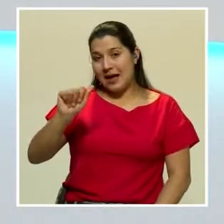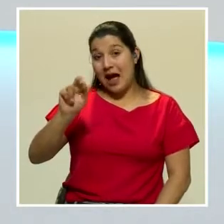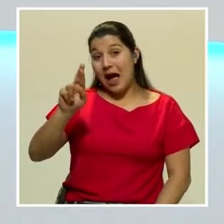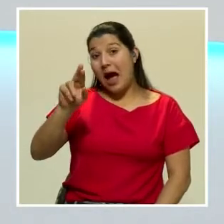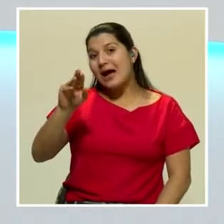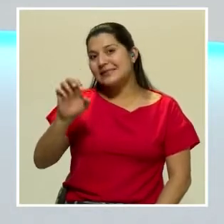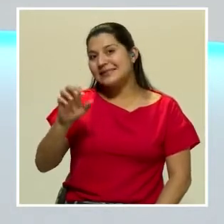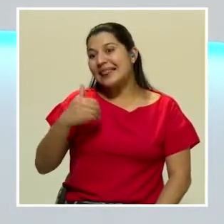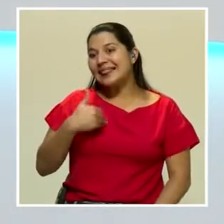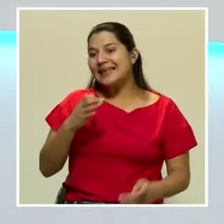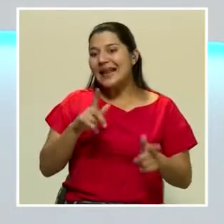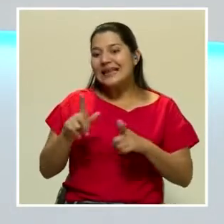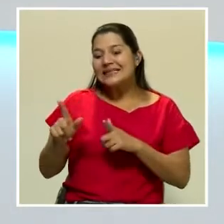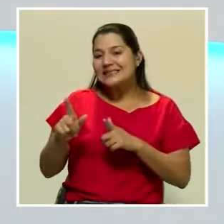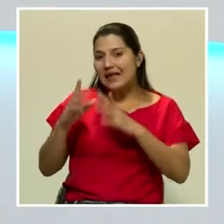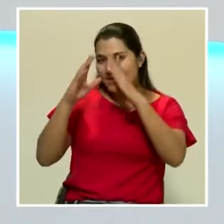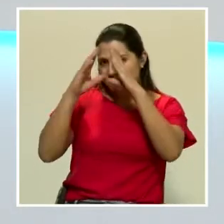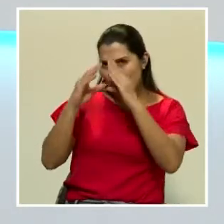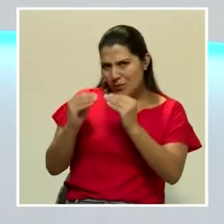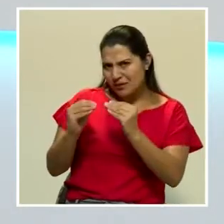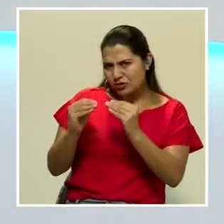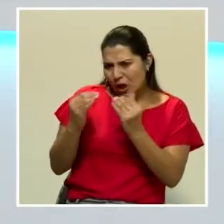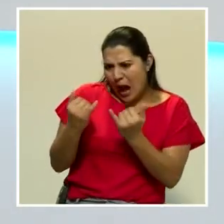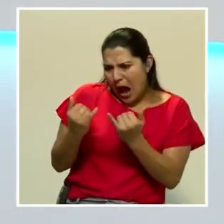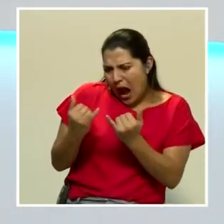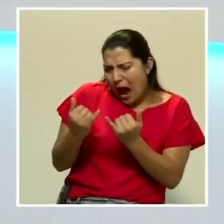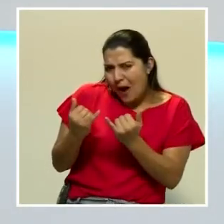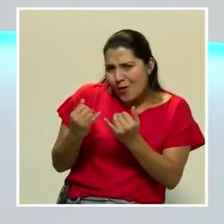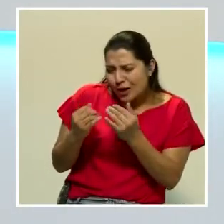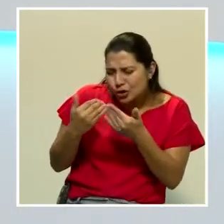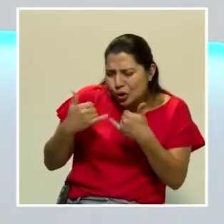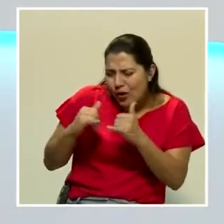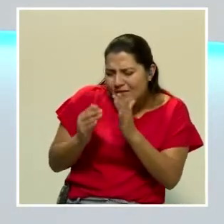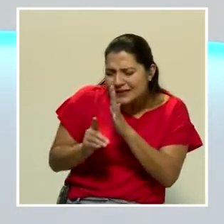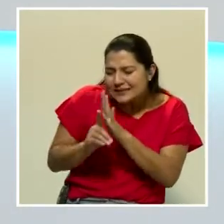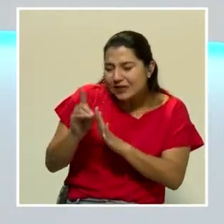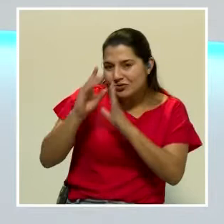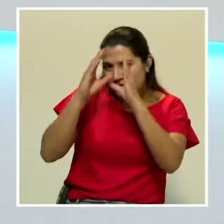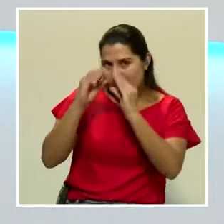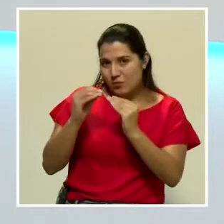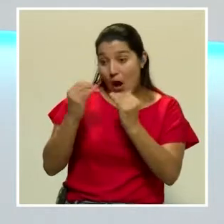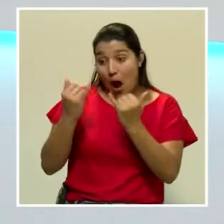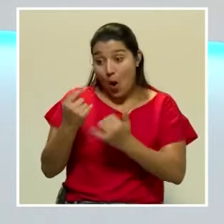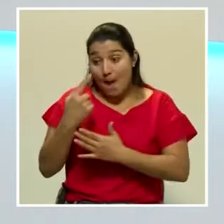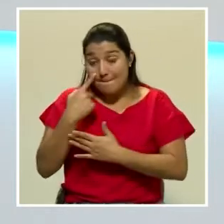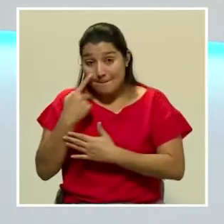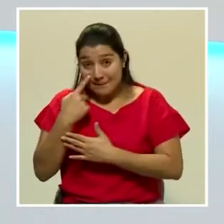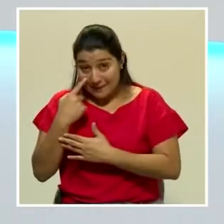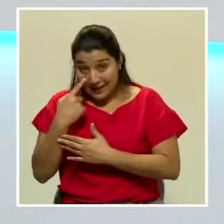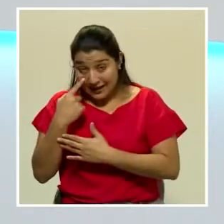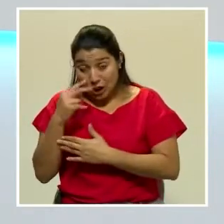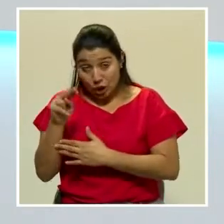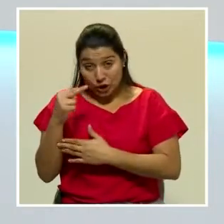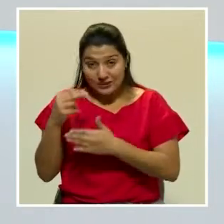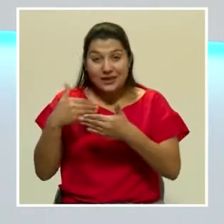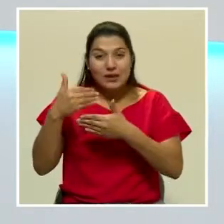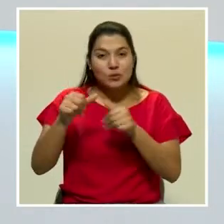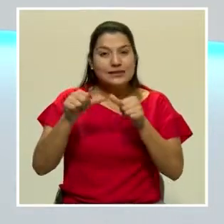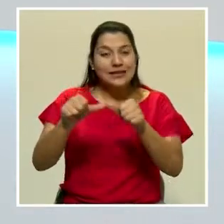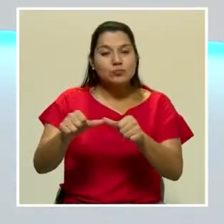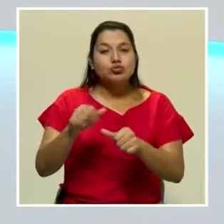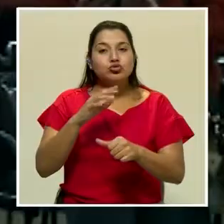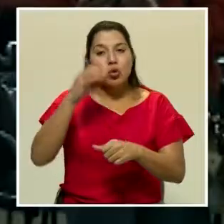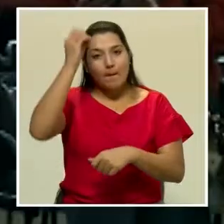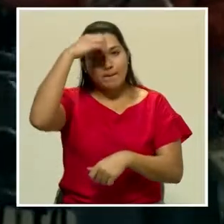que estamos analizando muy en caliente, pero vamos a ver el material y enseguida seguimos comentando el tema.